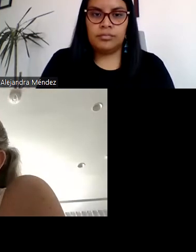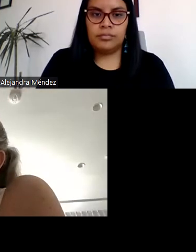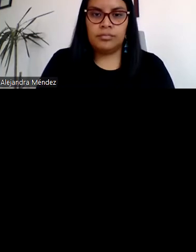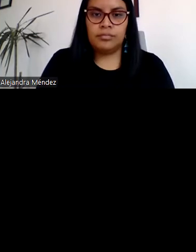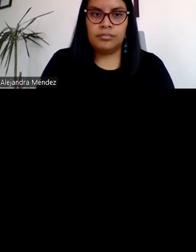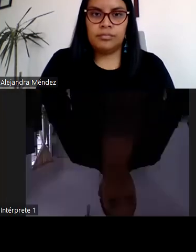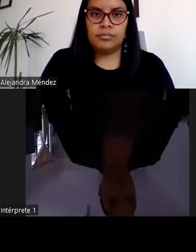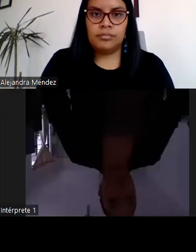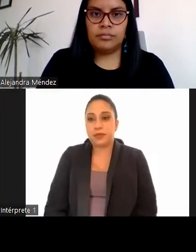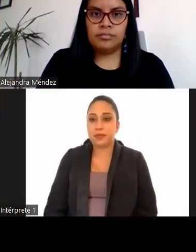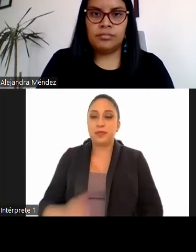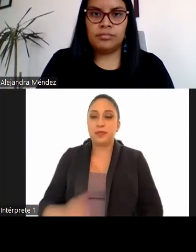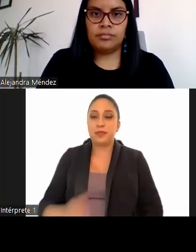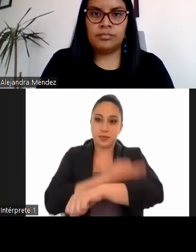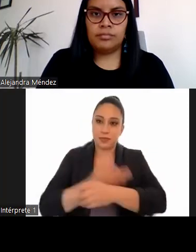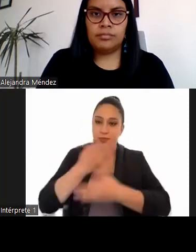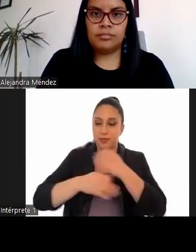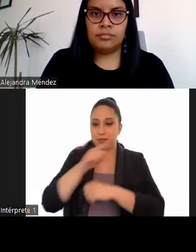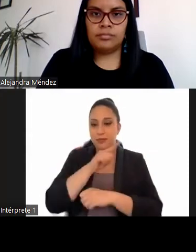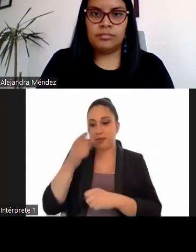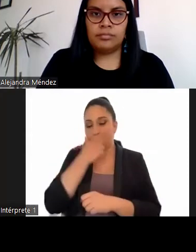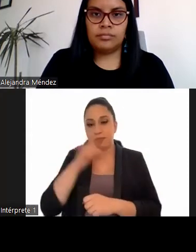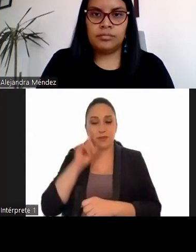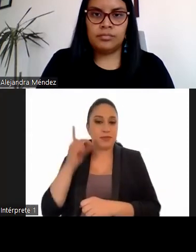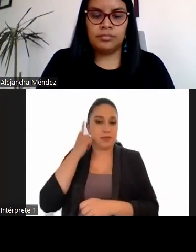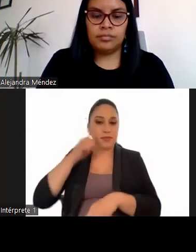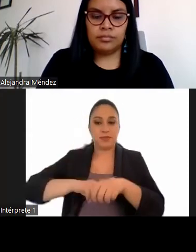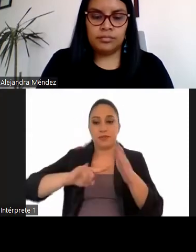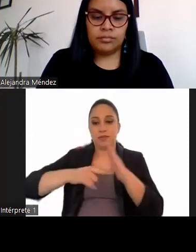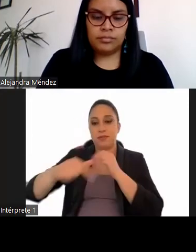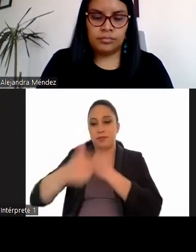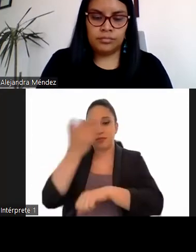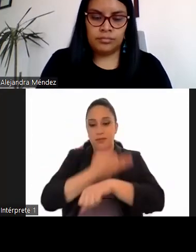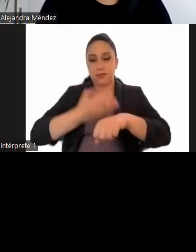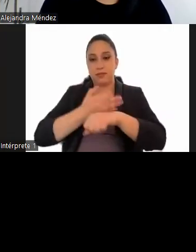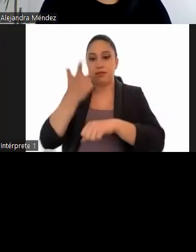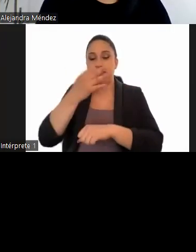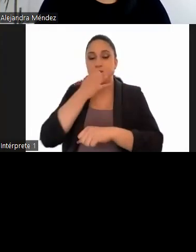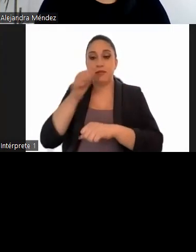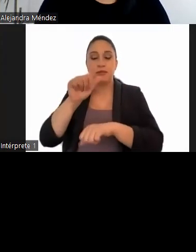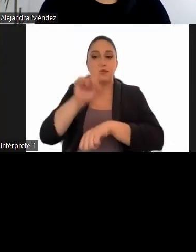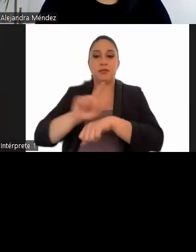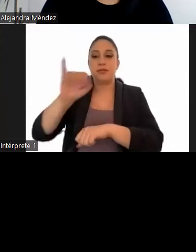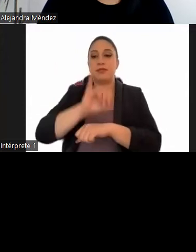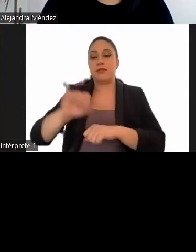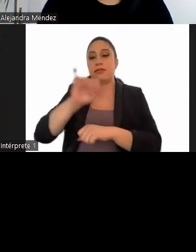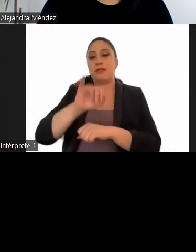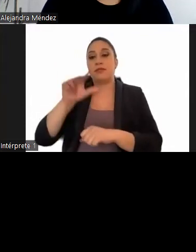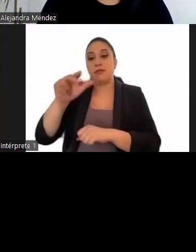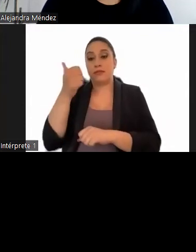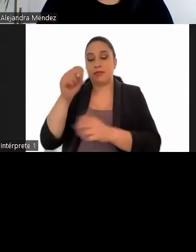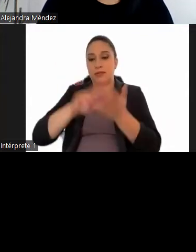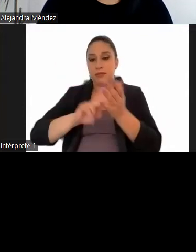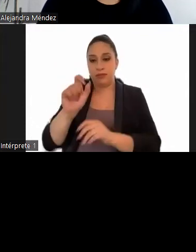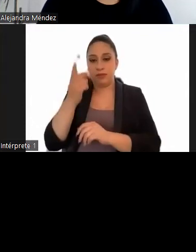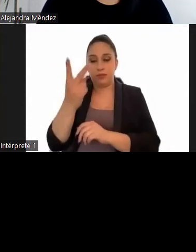comisión, siendo las 12 del día con 8 minutos del día jueves 18 de agosto del 2022. Nos